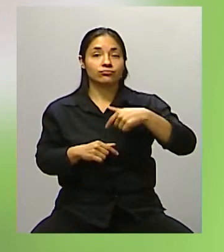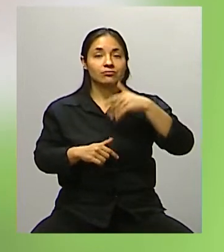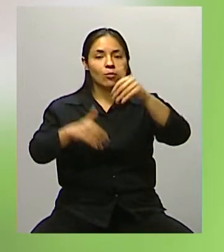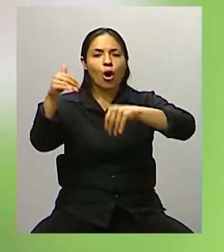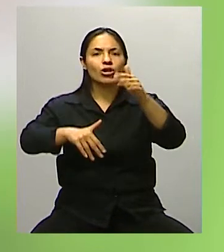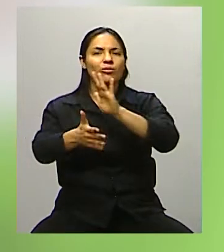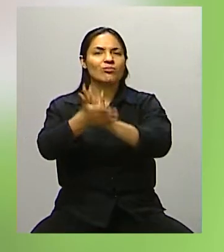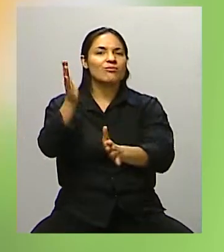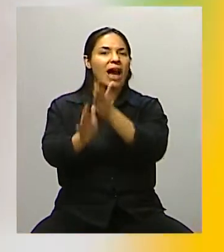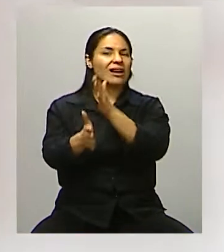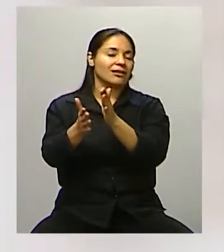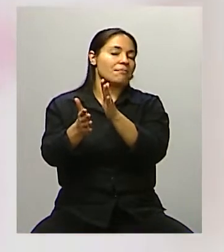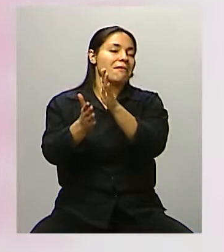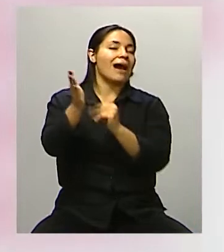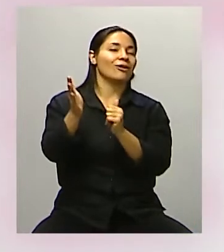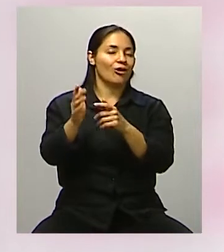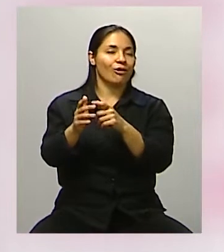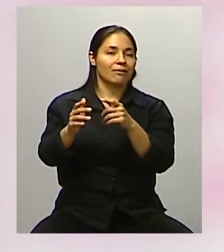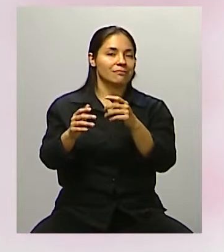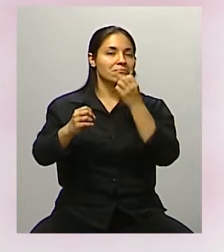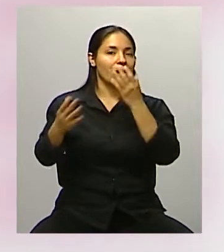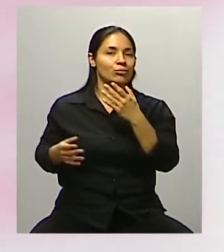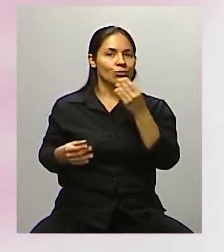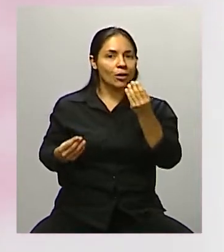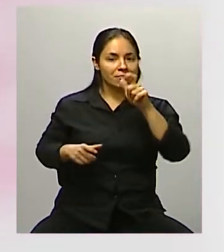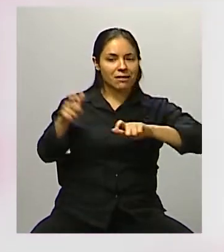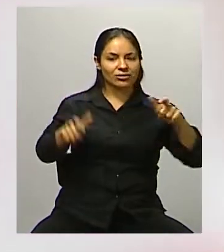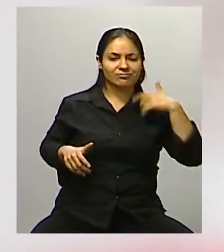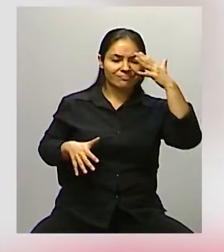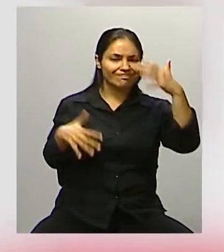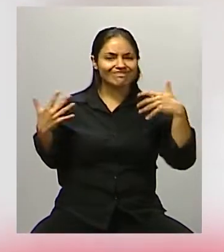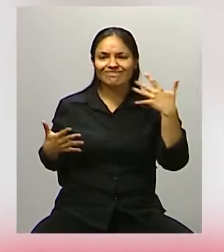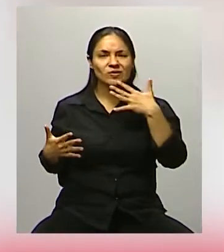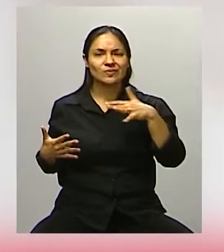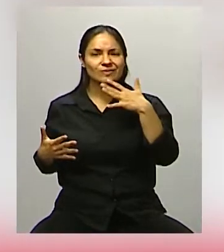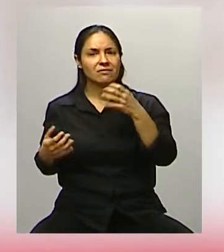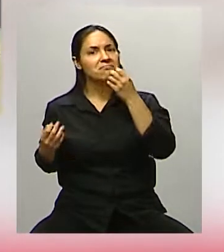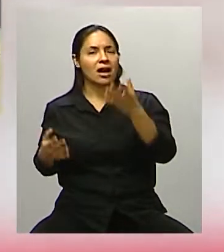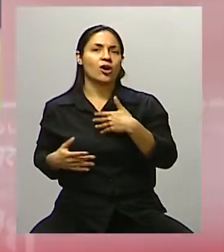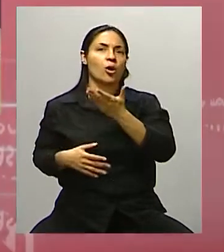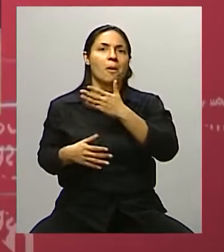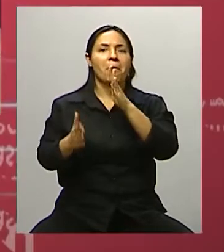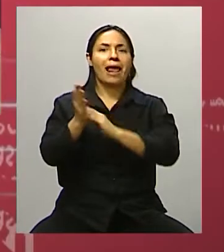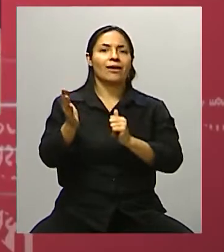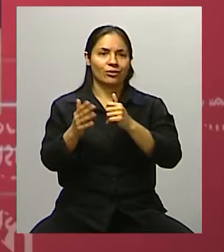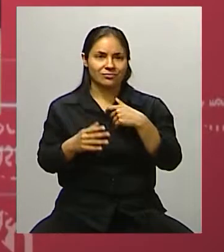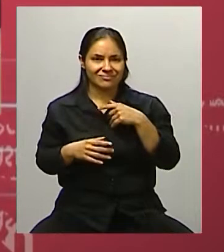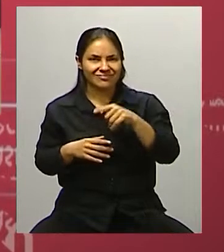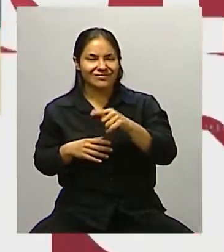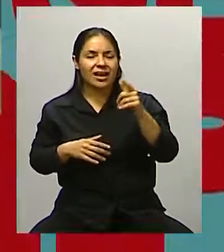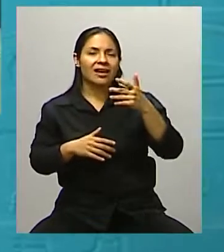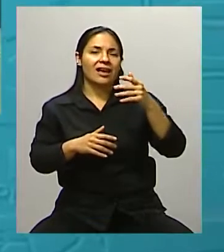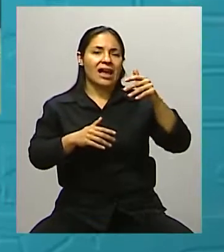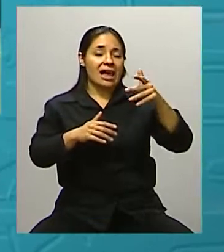Claro. Entonces, es romper una herramienta que sirve en